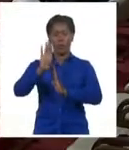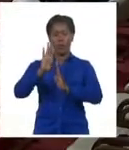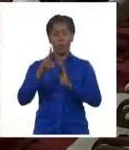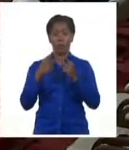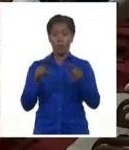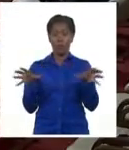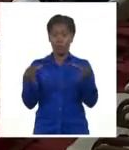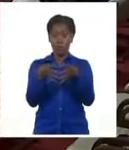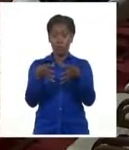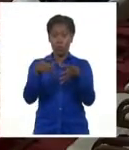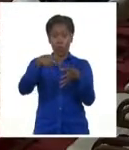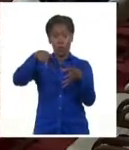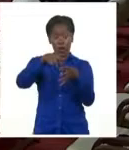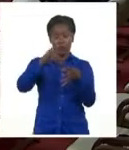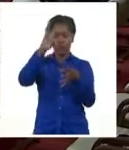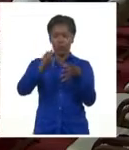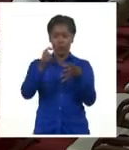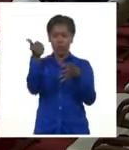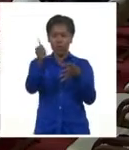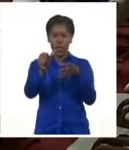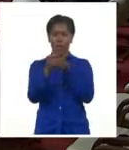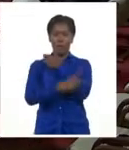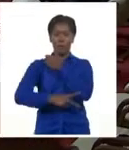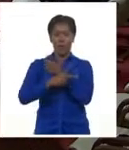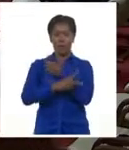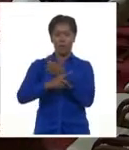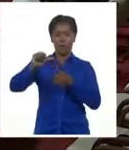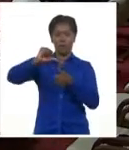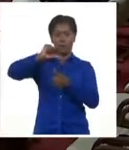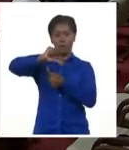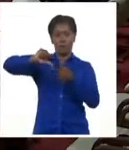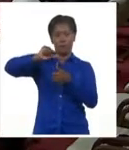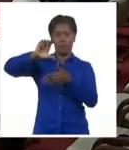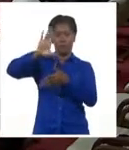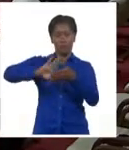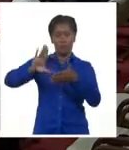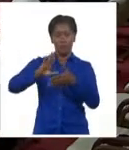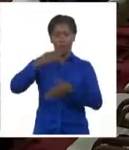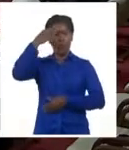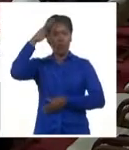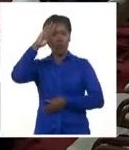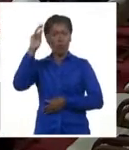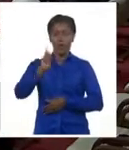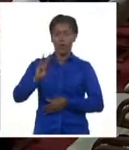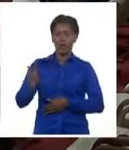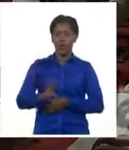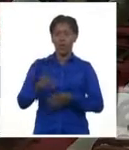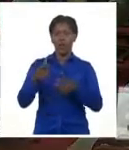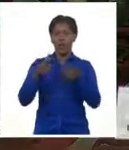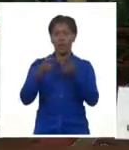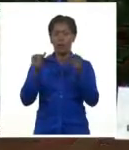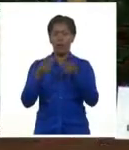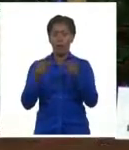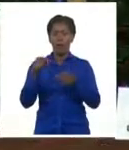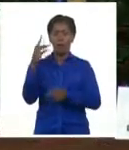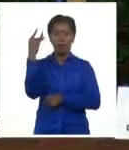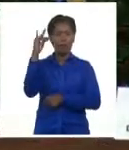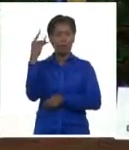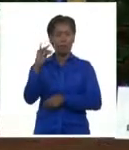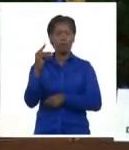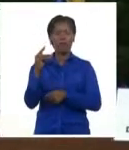por 10 países de América Latina y el Caribe. Ellos son Cuba, Venezuela, Bolivia, Nicaragua, Dominica, San Vicente y